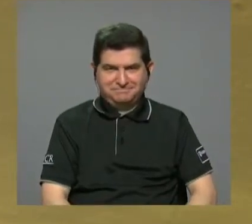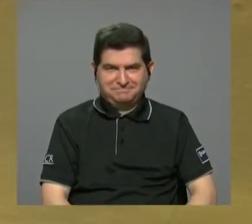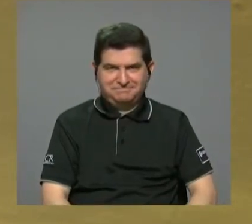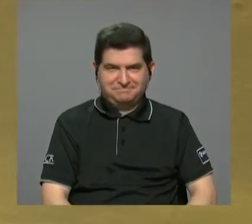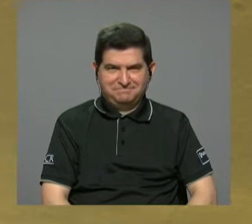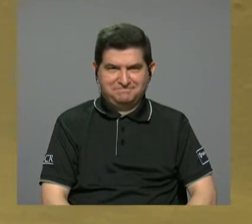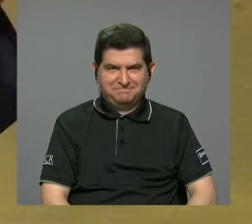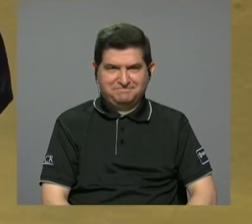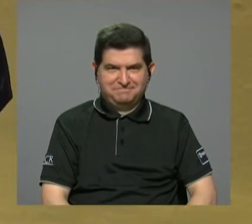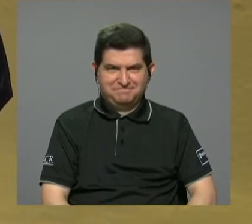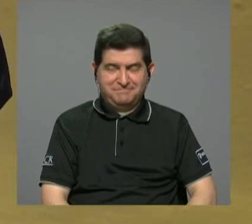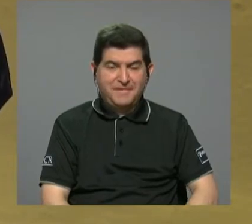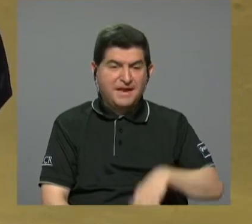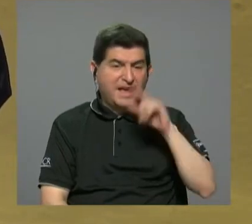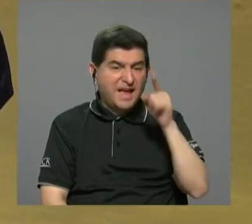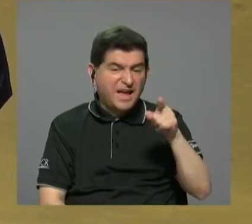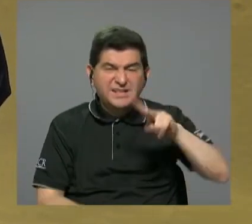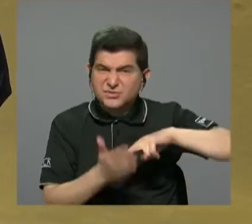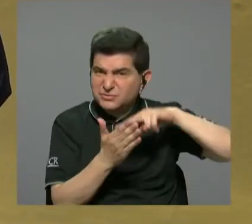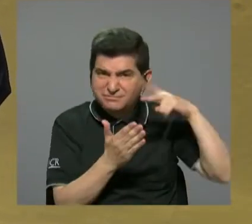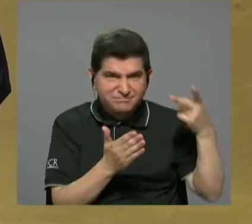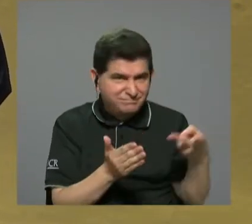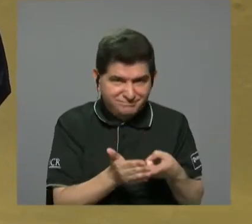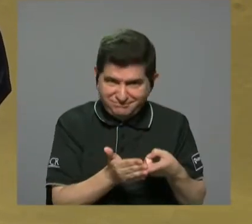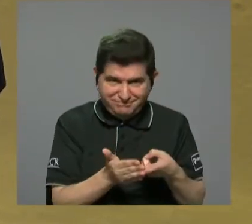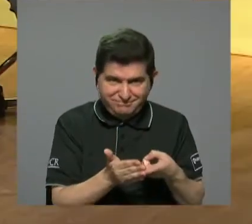Pero eso es